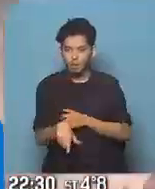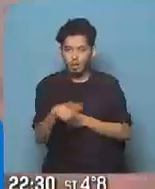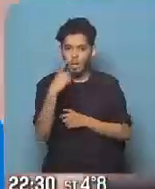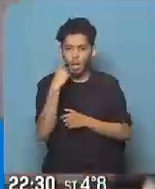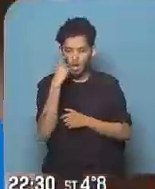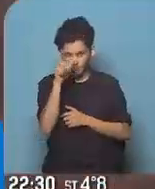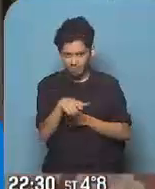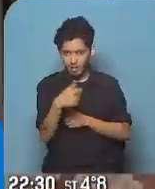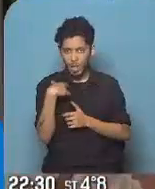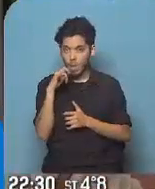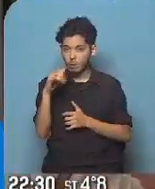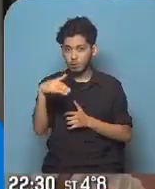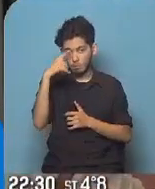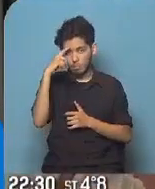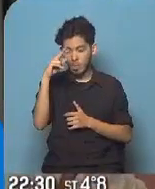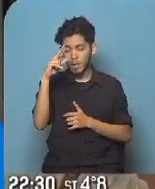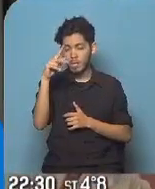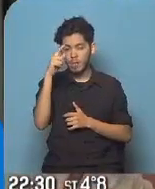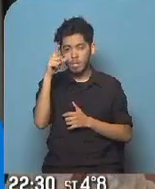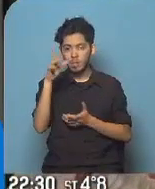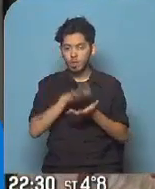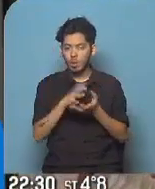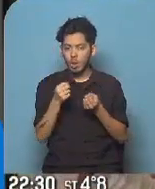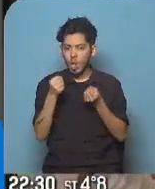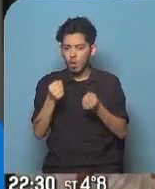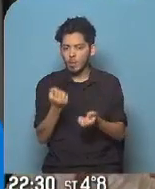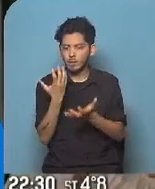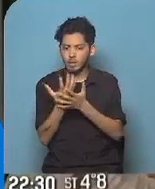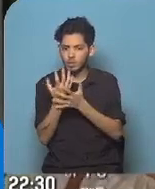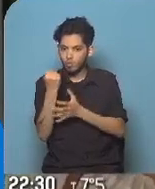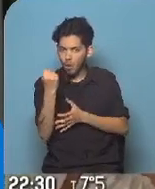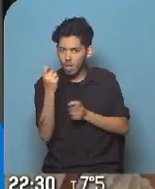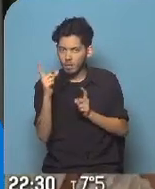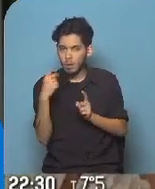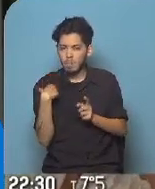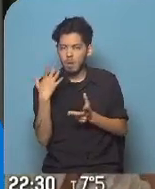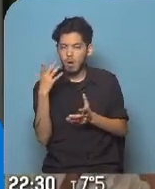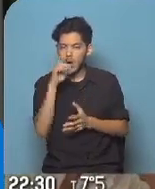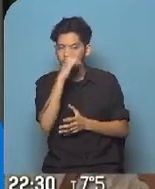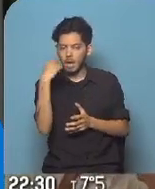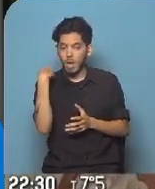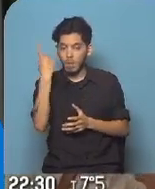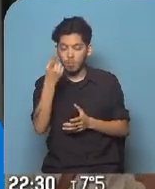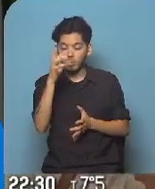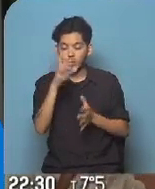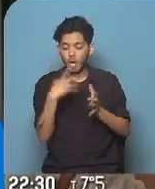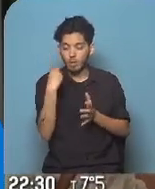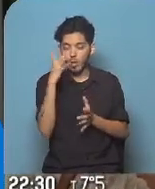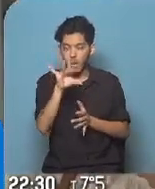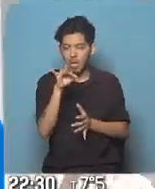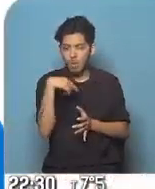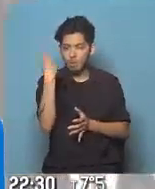le advirtió a Merkel sobre el avance de la ultraderecha en su estado, que elegirá autoridades el próximo 14 de octubre.